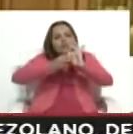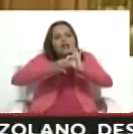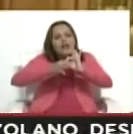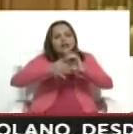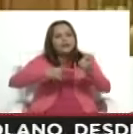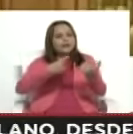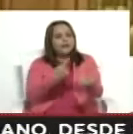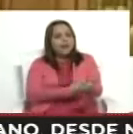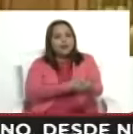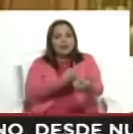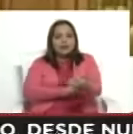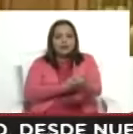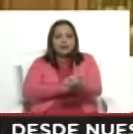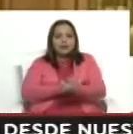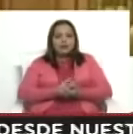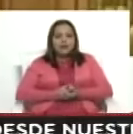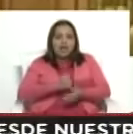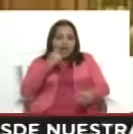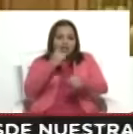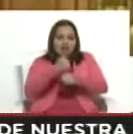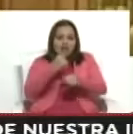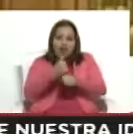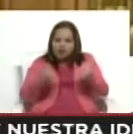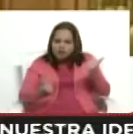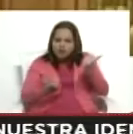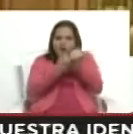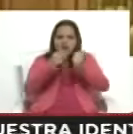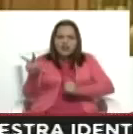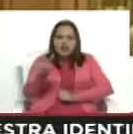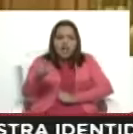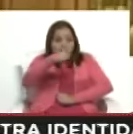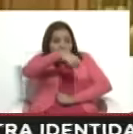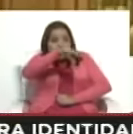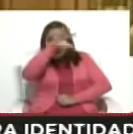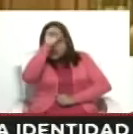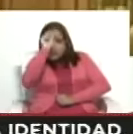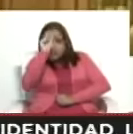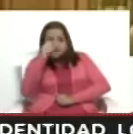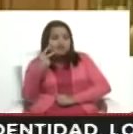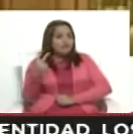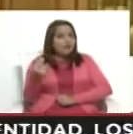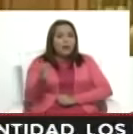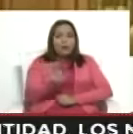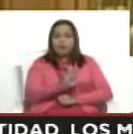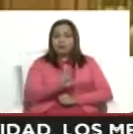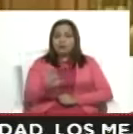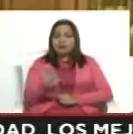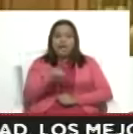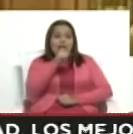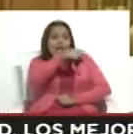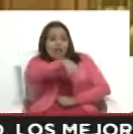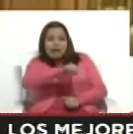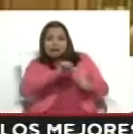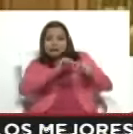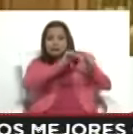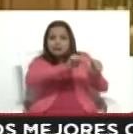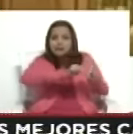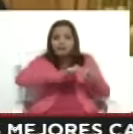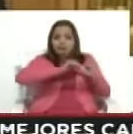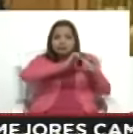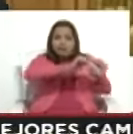hermandad, a trabajar por el país. ¿Lo entendieron? No, ellos siguieron.